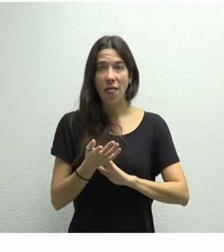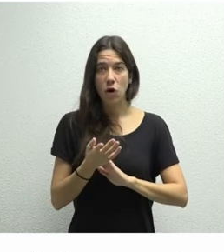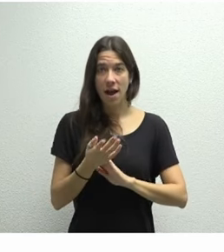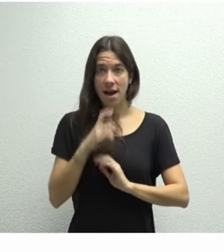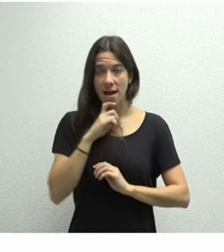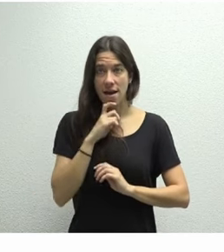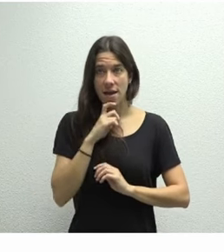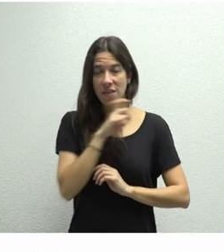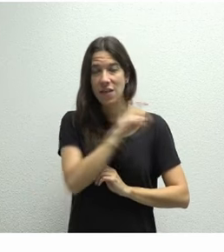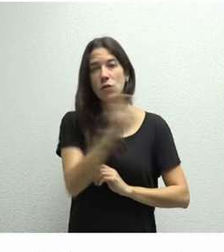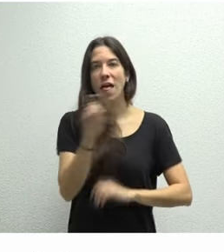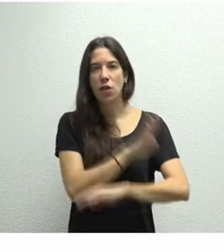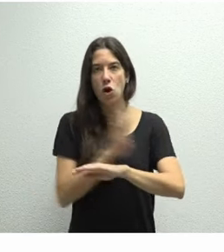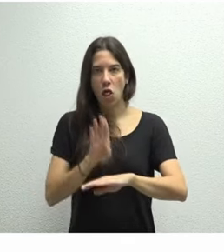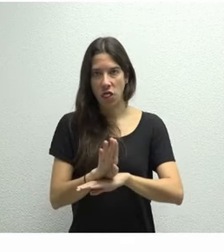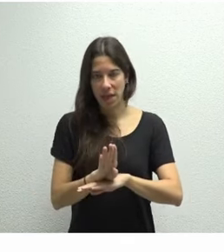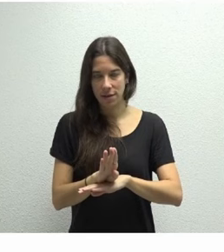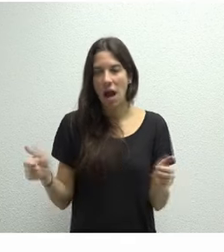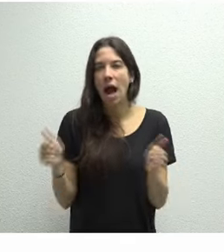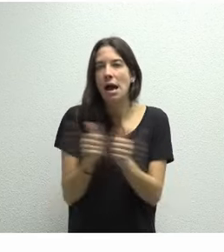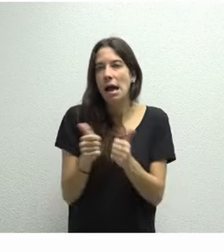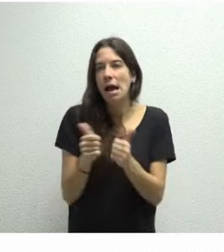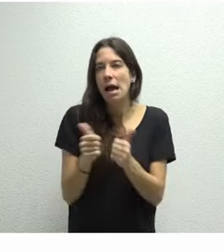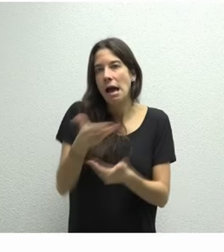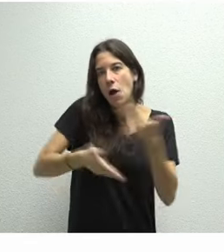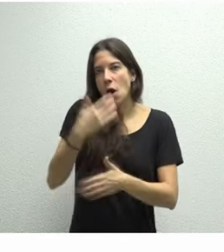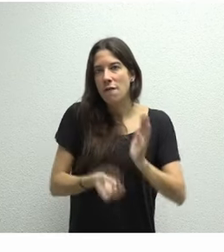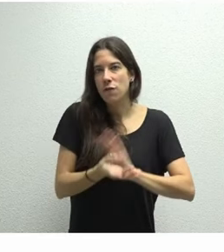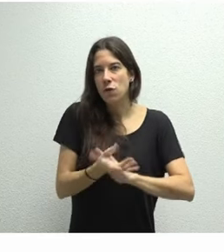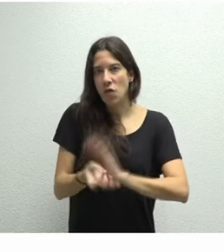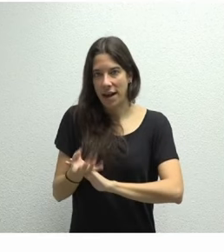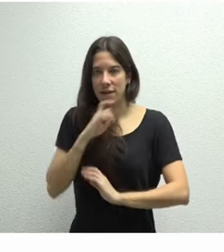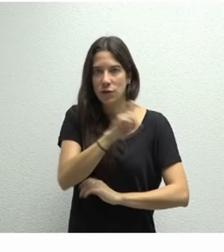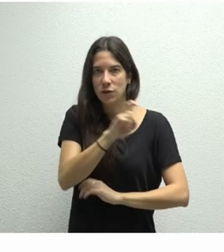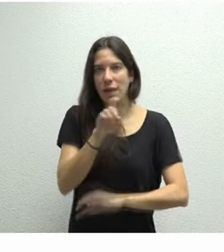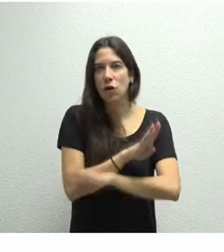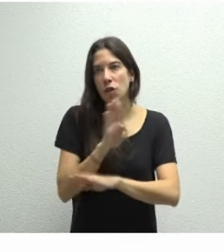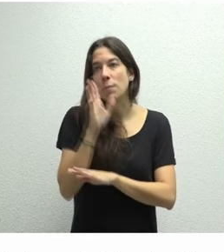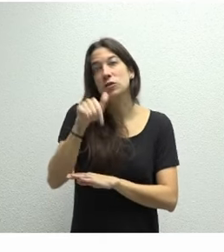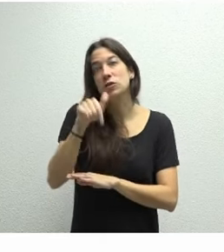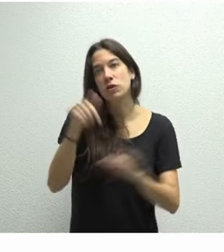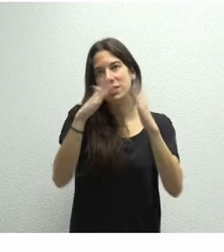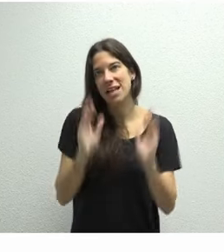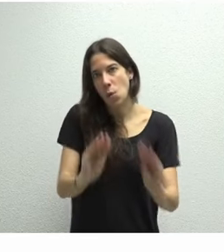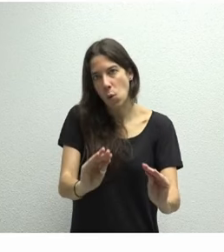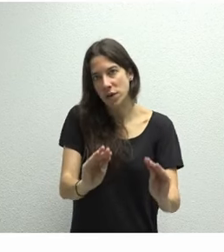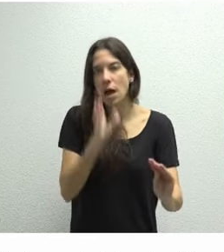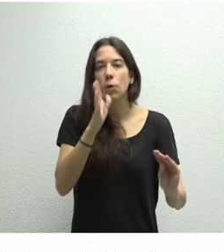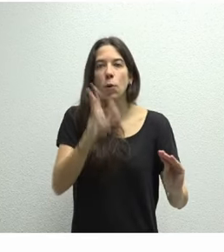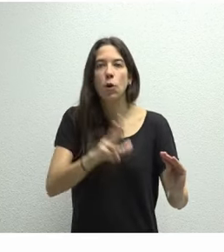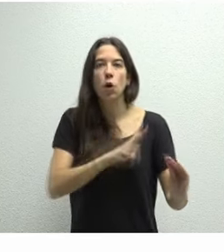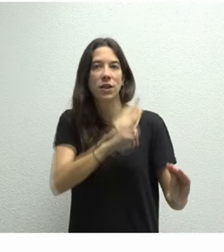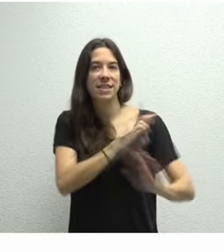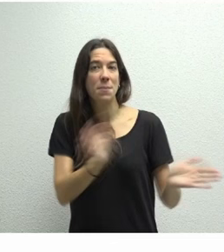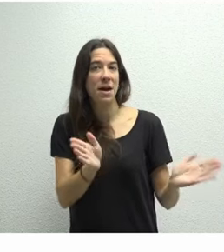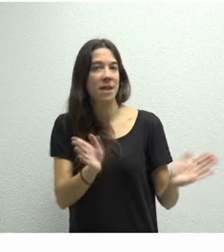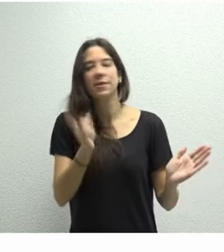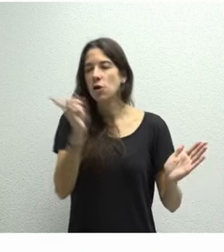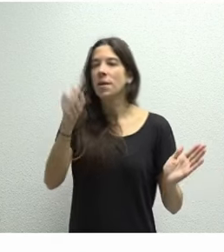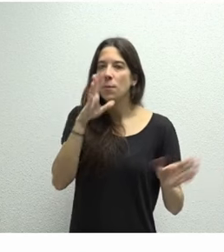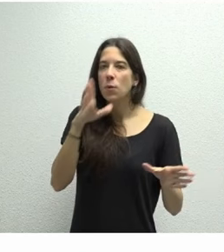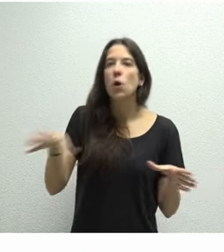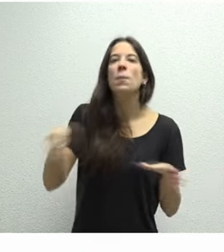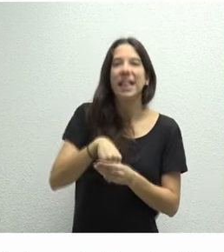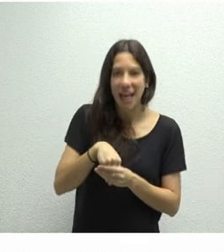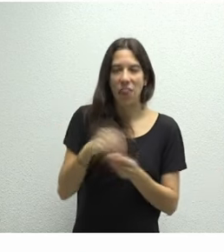de fundación 11 por tanto Esta es vuestra casa con más razón no solo por cortesía sino por pertenencia